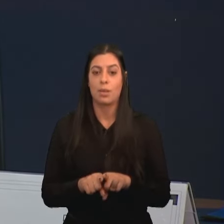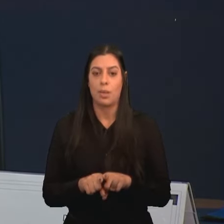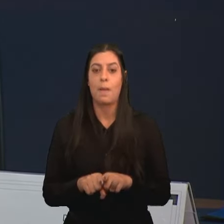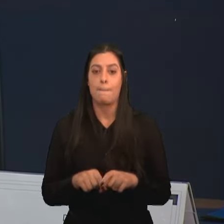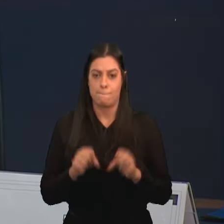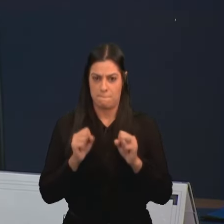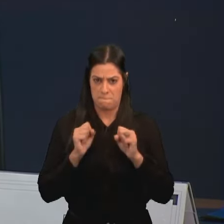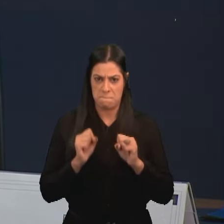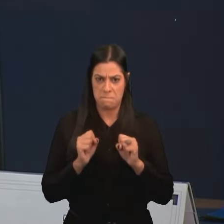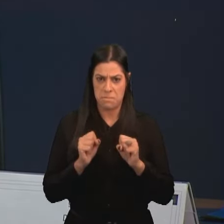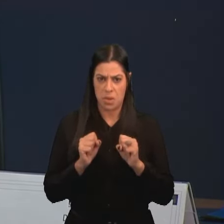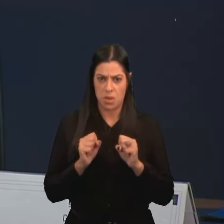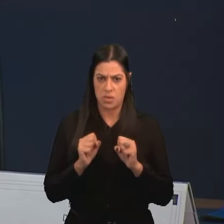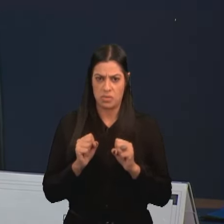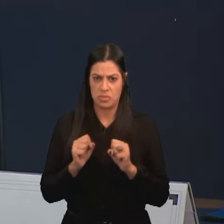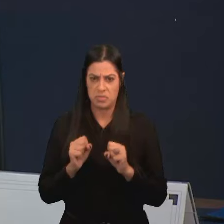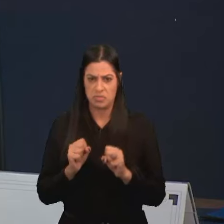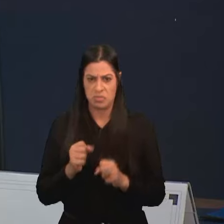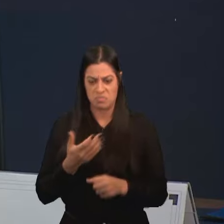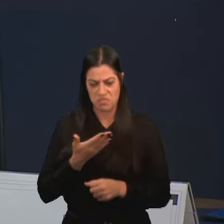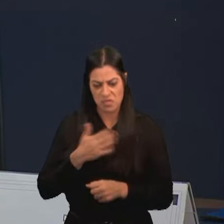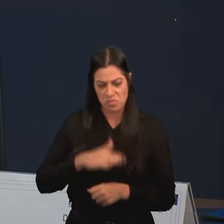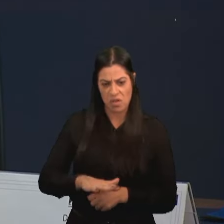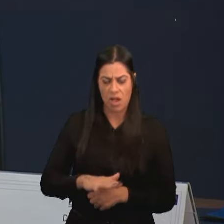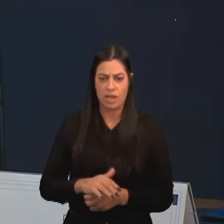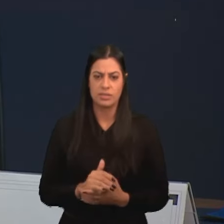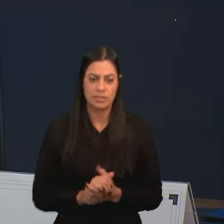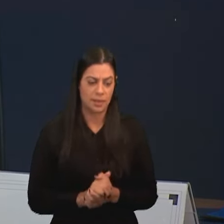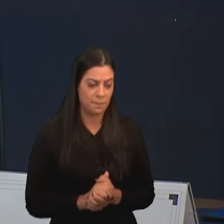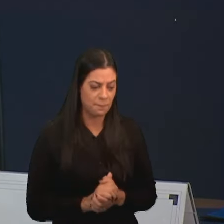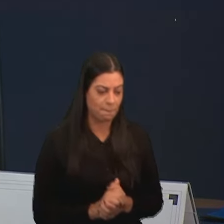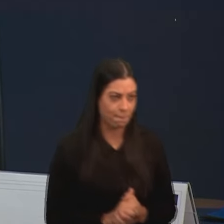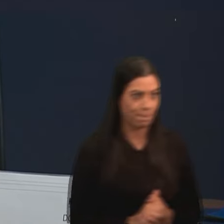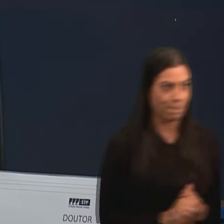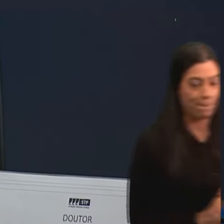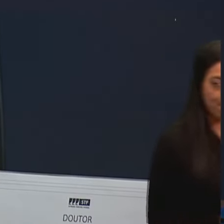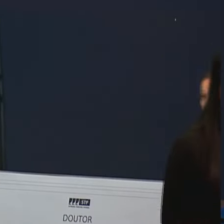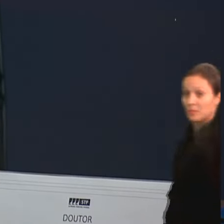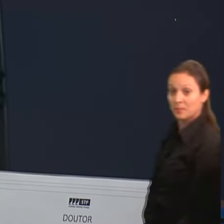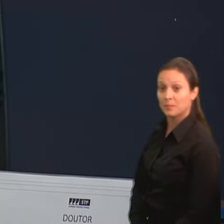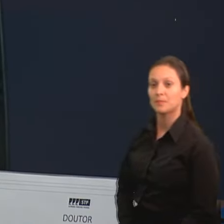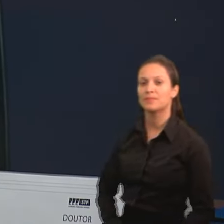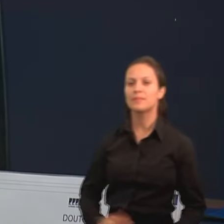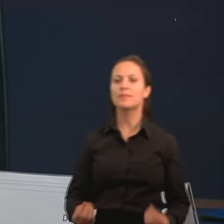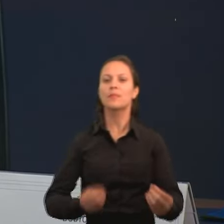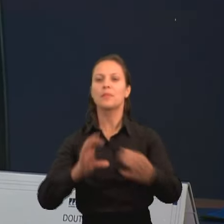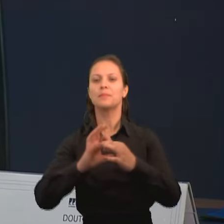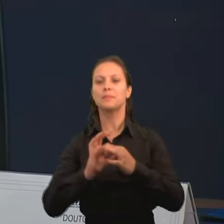que puedan ser divulgados, lo cual puede ser muy dañino.